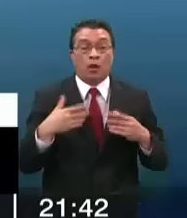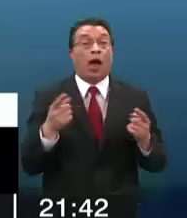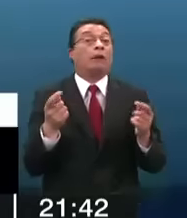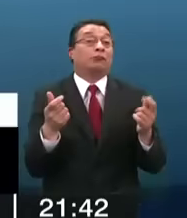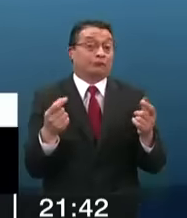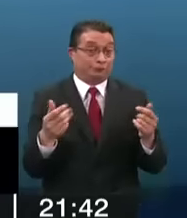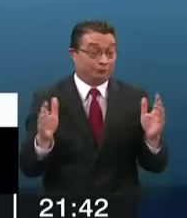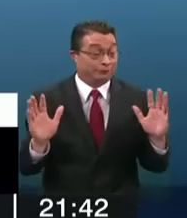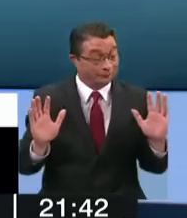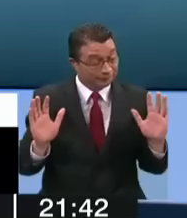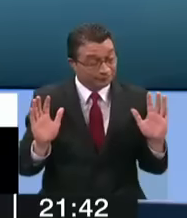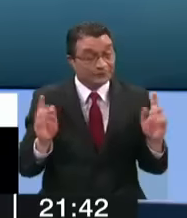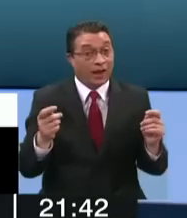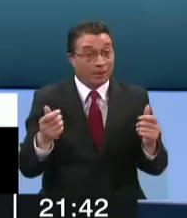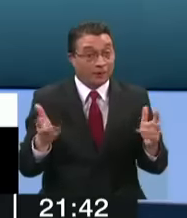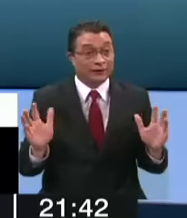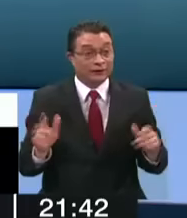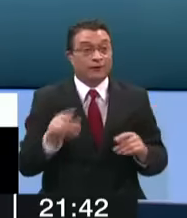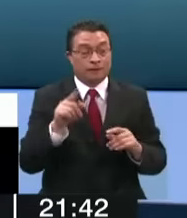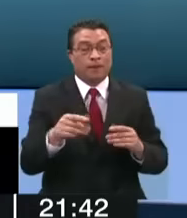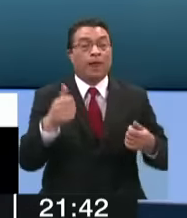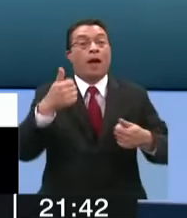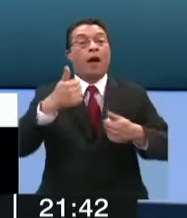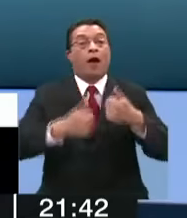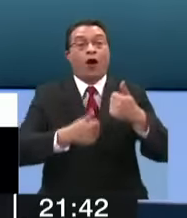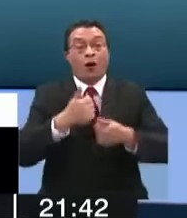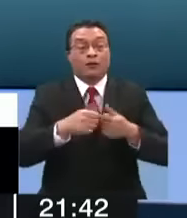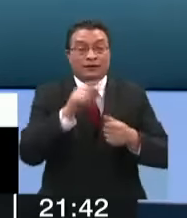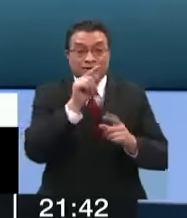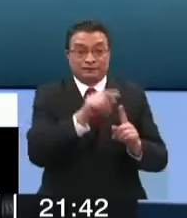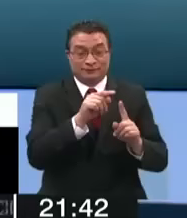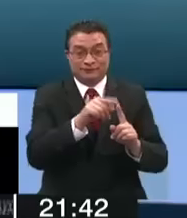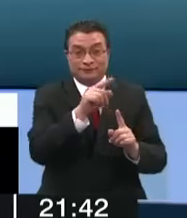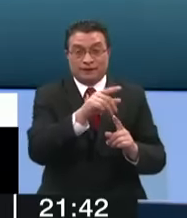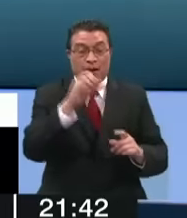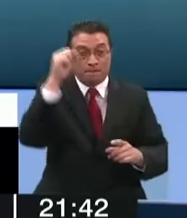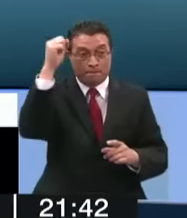similitudes, sí, ¿no? Y analicemos precisamente para competir con ese candidato que aparece